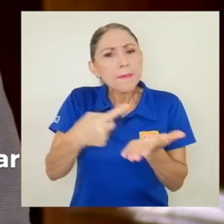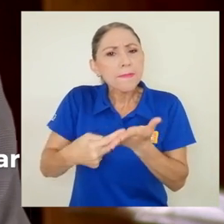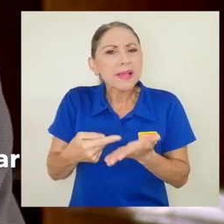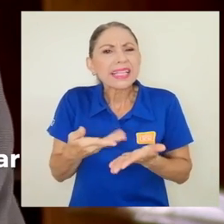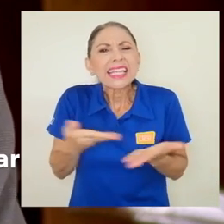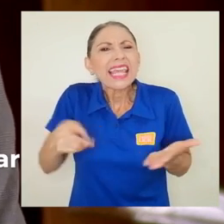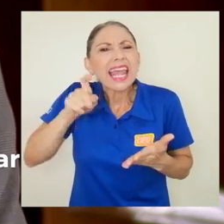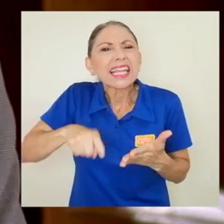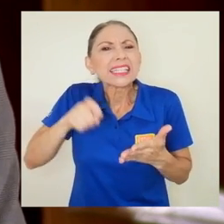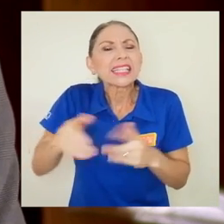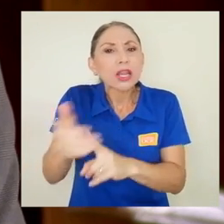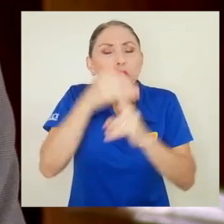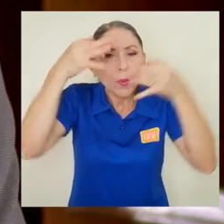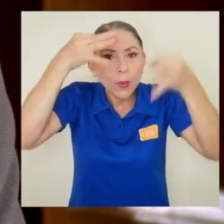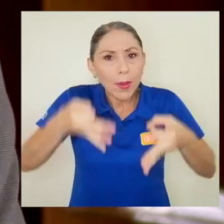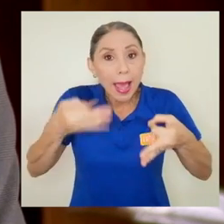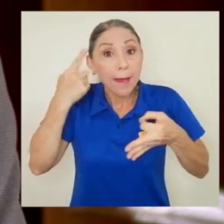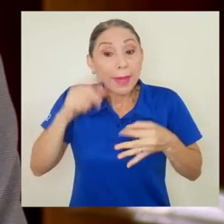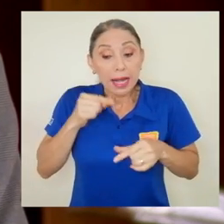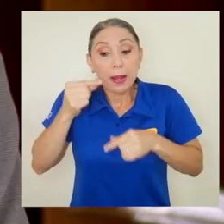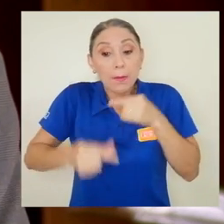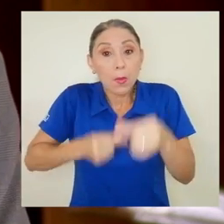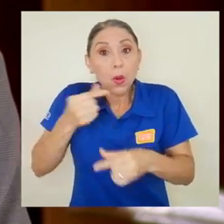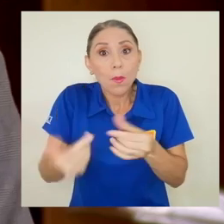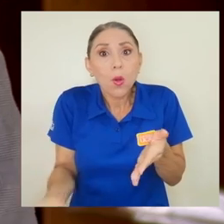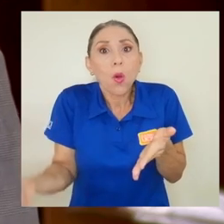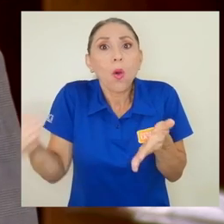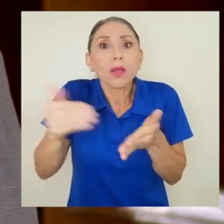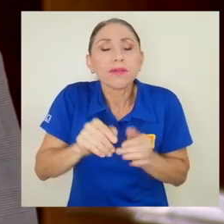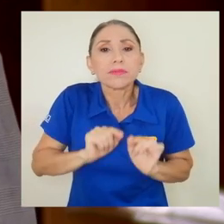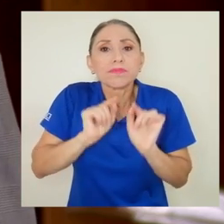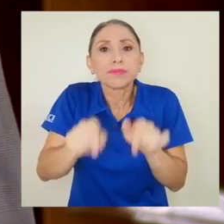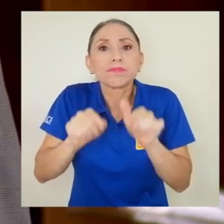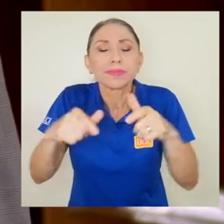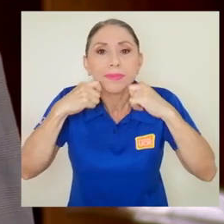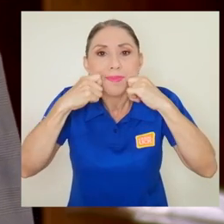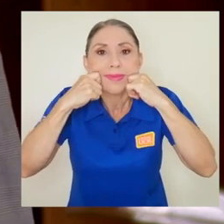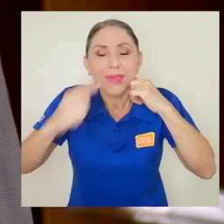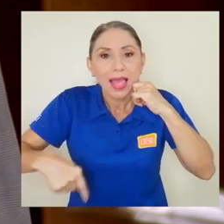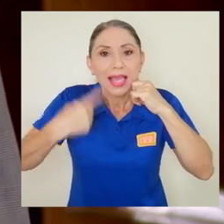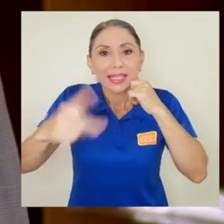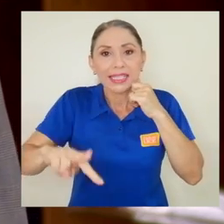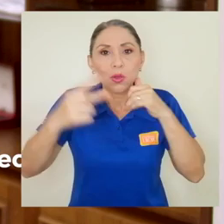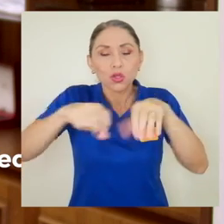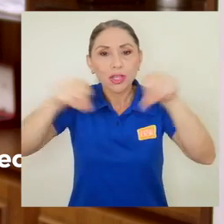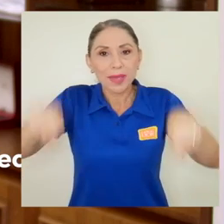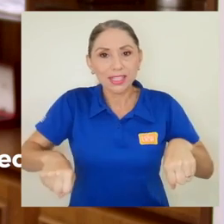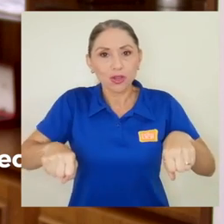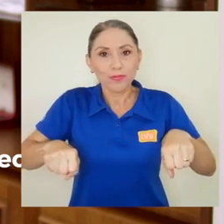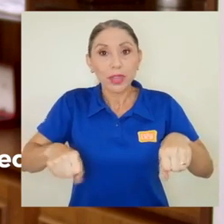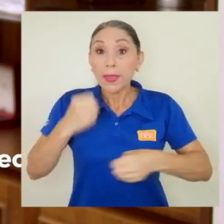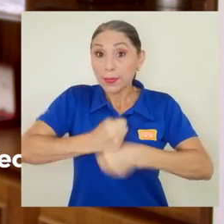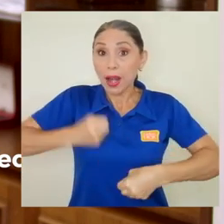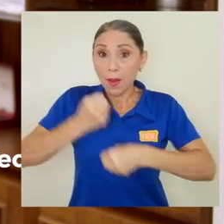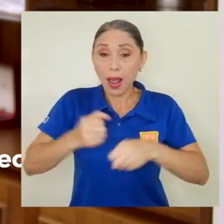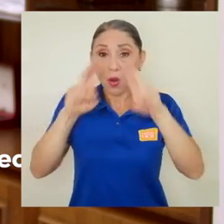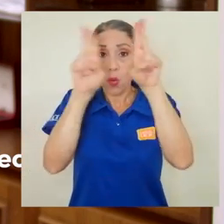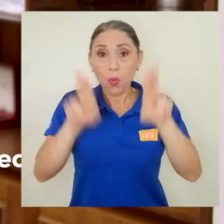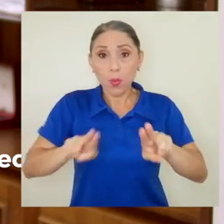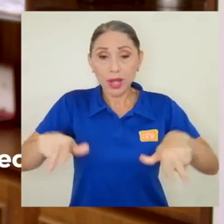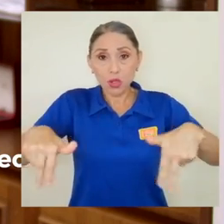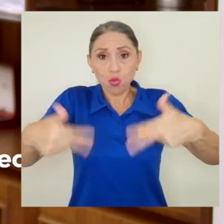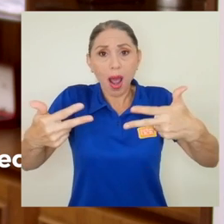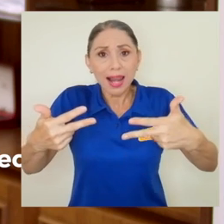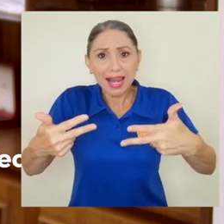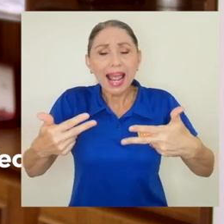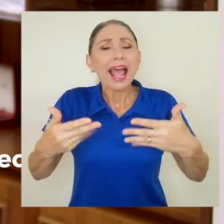necesarias para impulsar el retorno escalonado a la presencialidad este segundo semestre la virtualidad ha sido uno de los